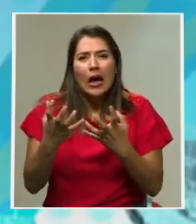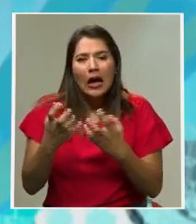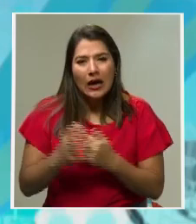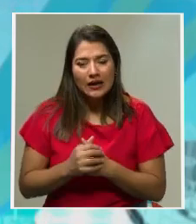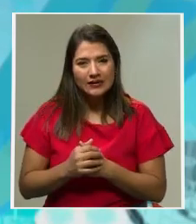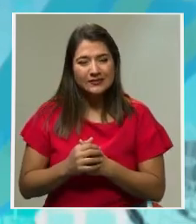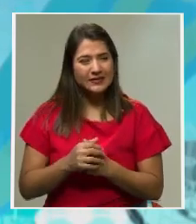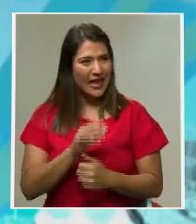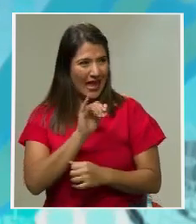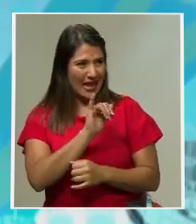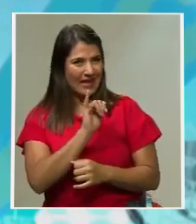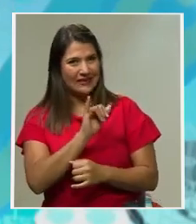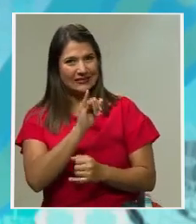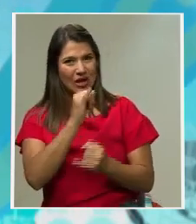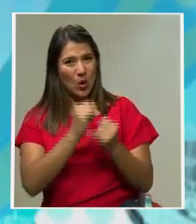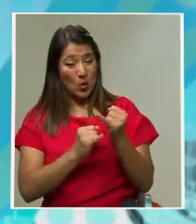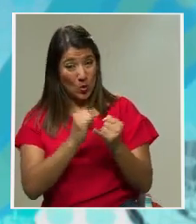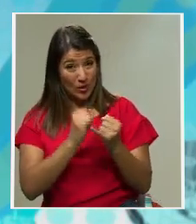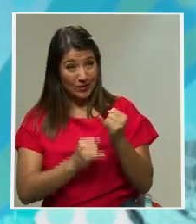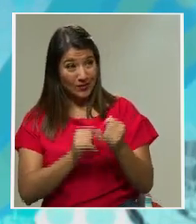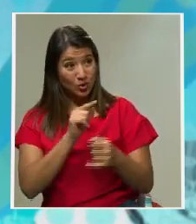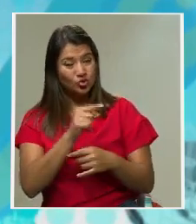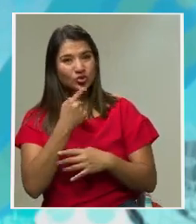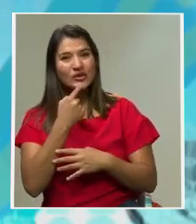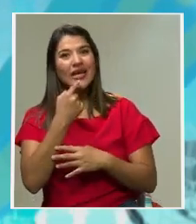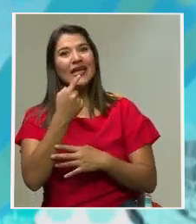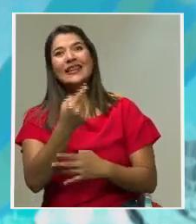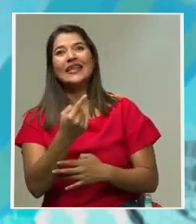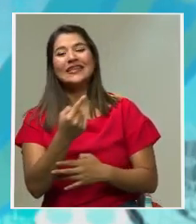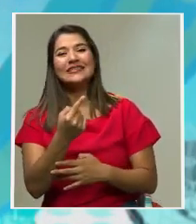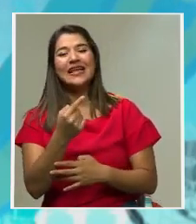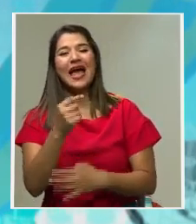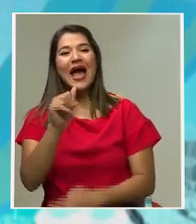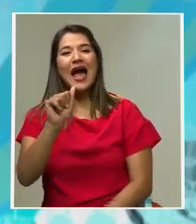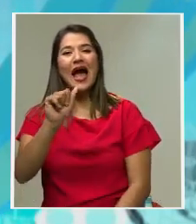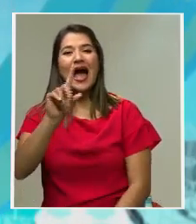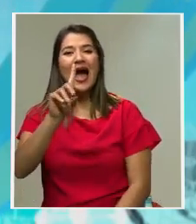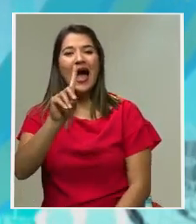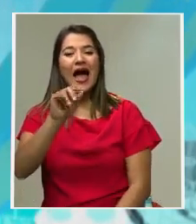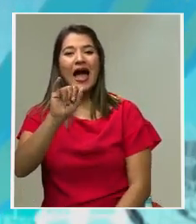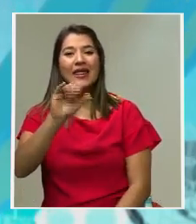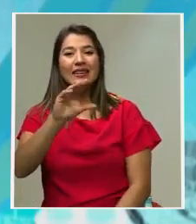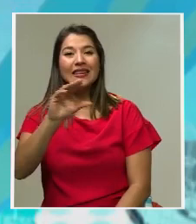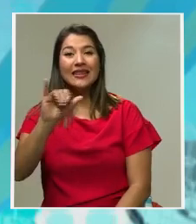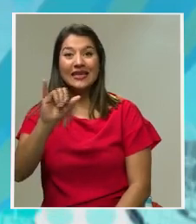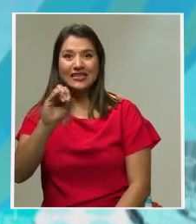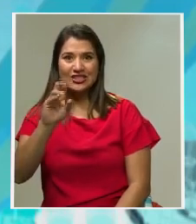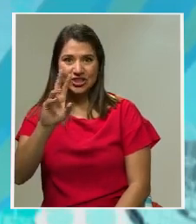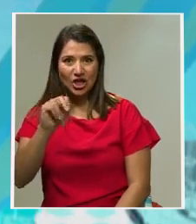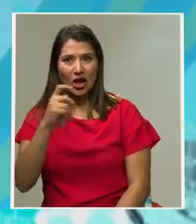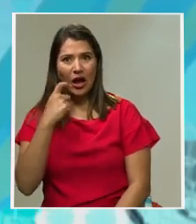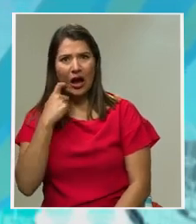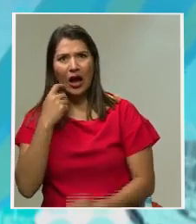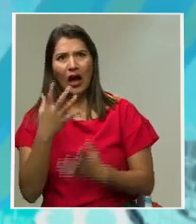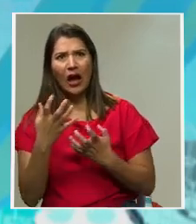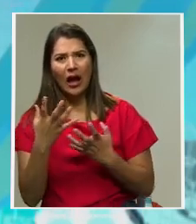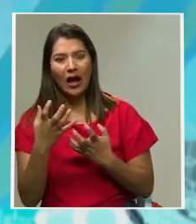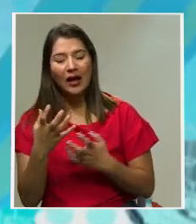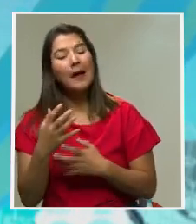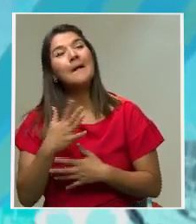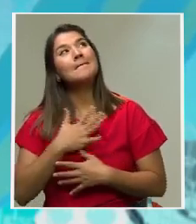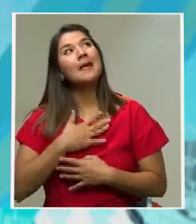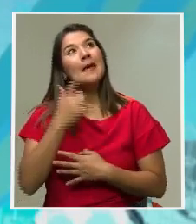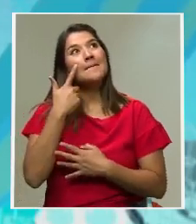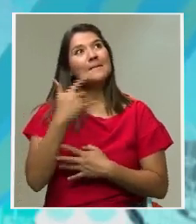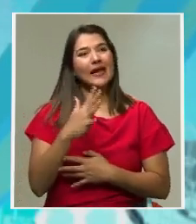Este último elemento que acabas de introducir me parece polémico y a la